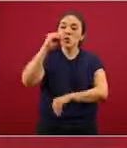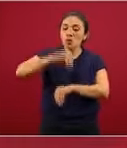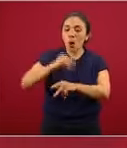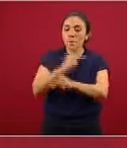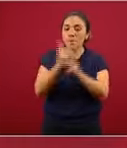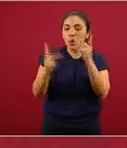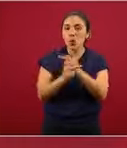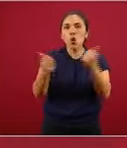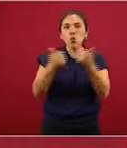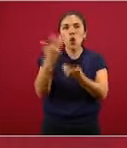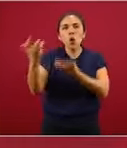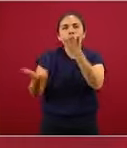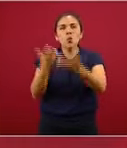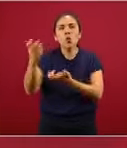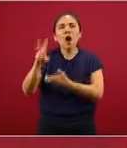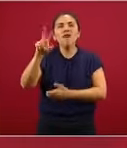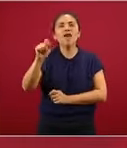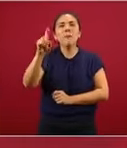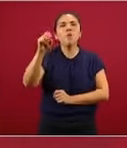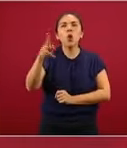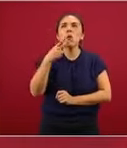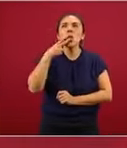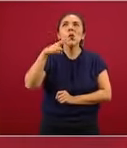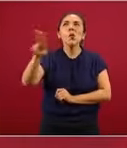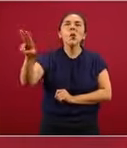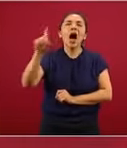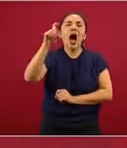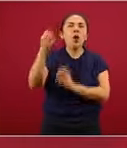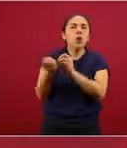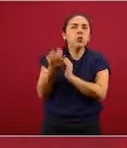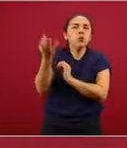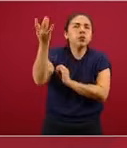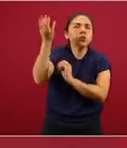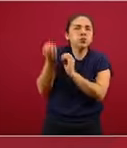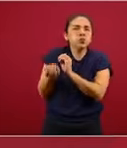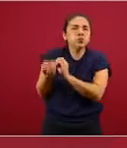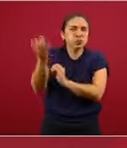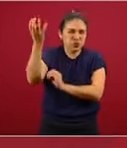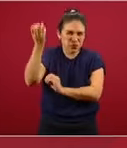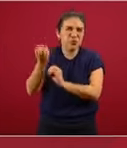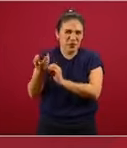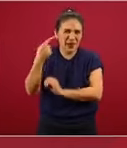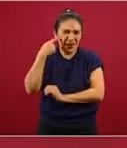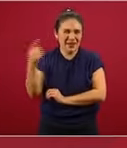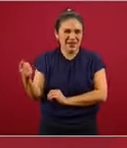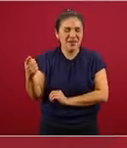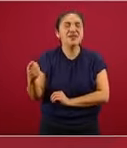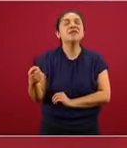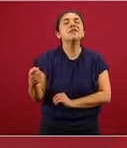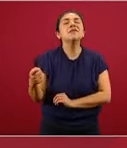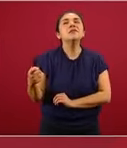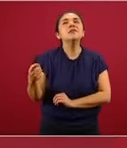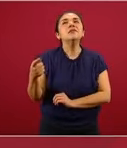productos calentados y vaporizados en vez de los productos que se consumen por combustión,